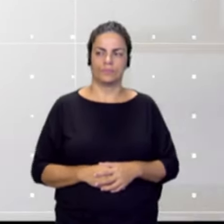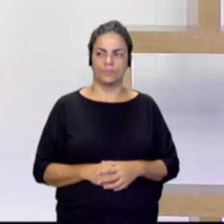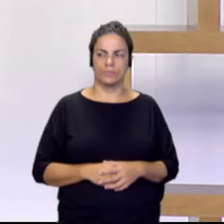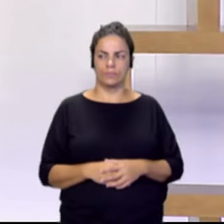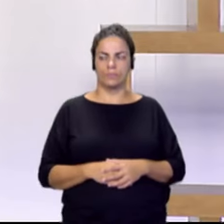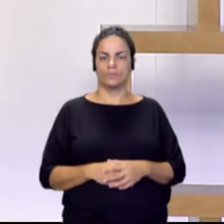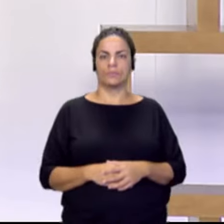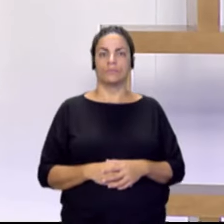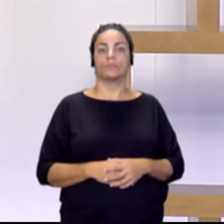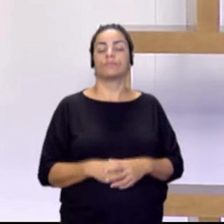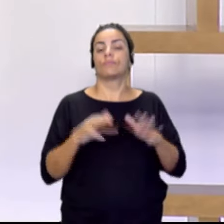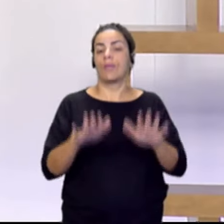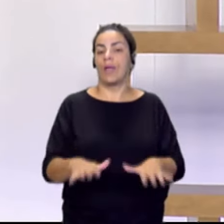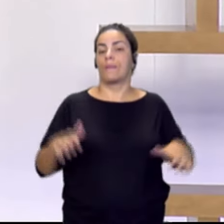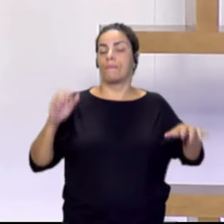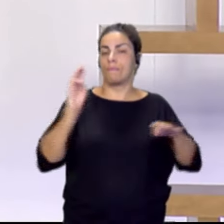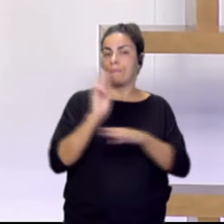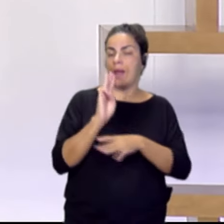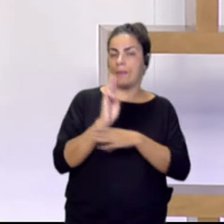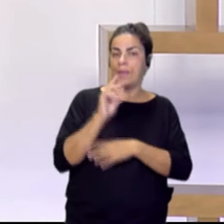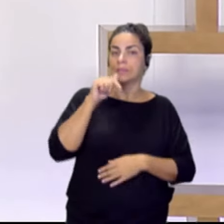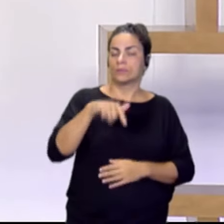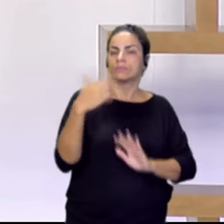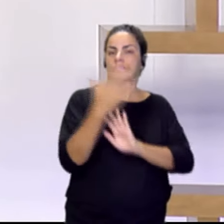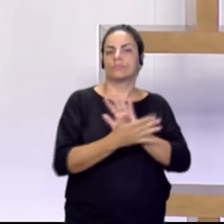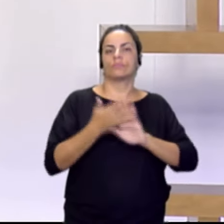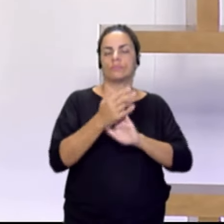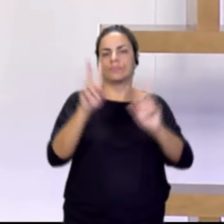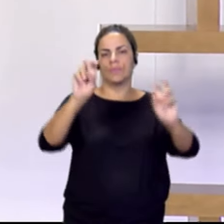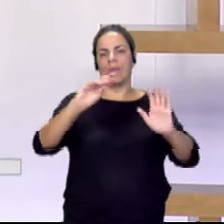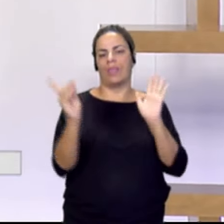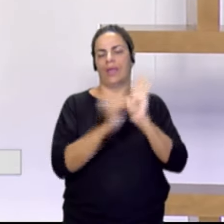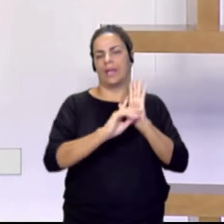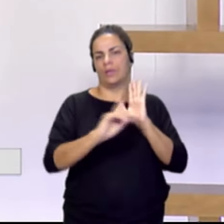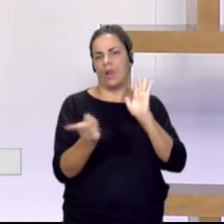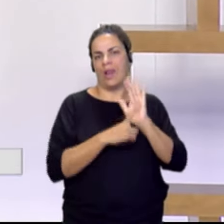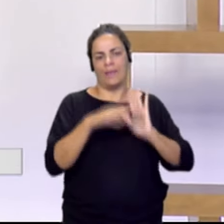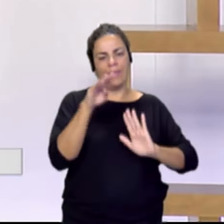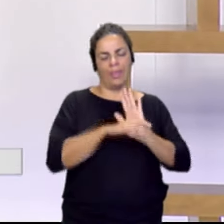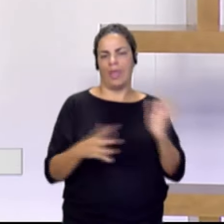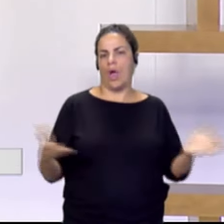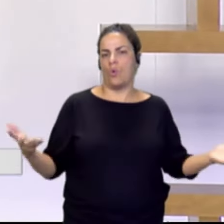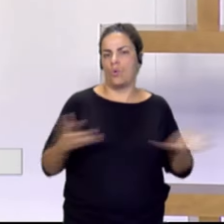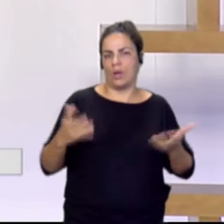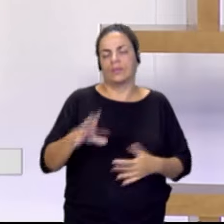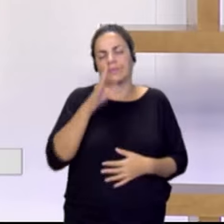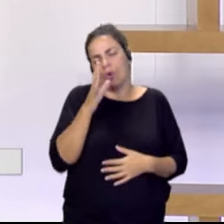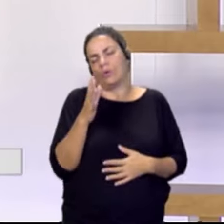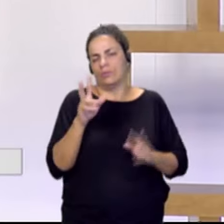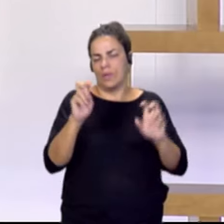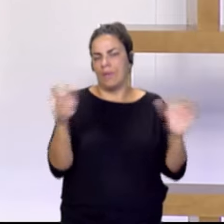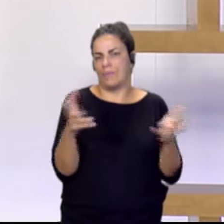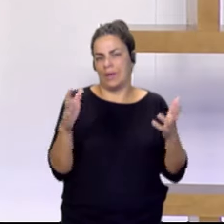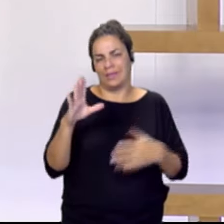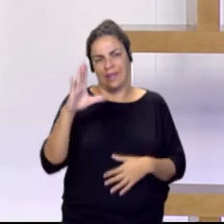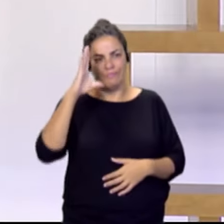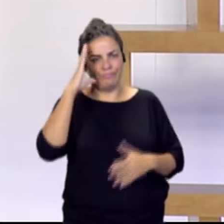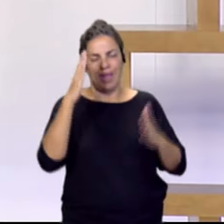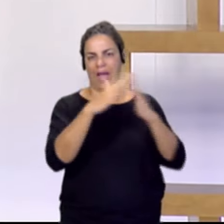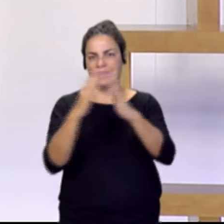En el Parlamento se ha hablado del decreto ley de medidas urgentes que declara la emergencia habitacional en Canarias. El consejero